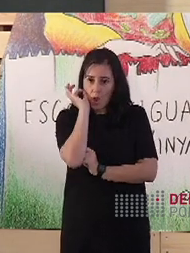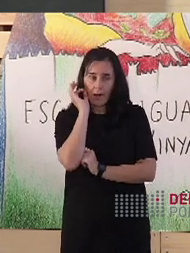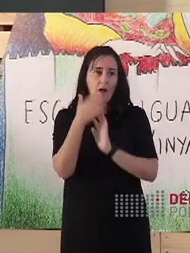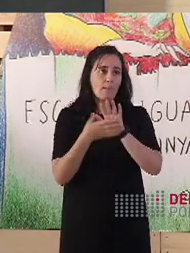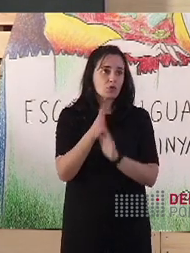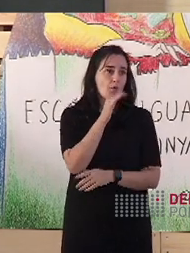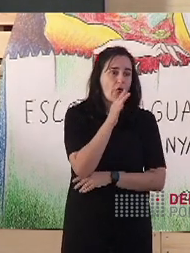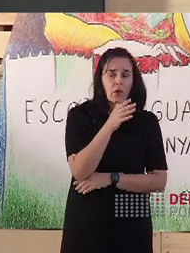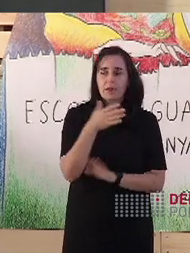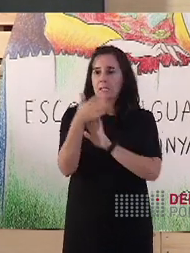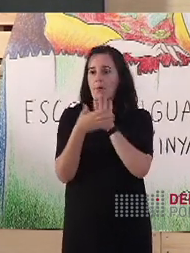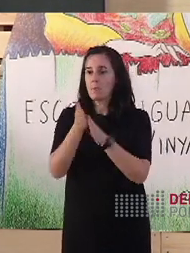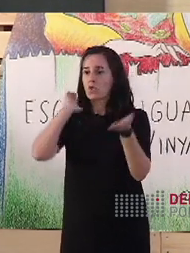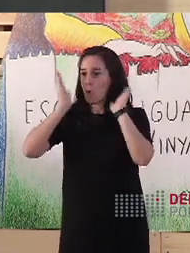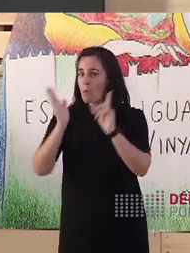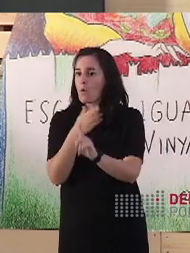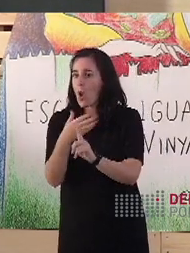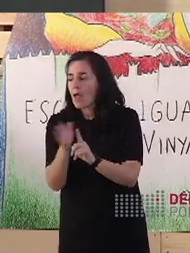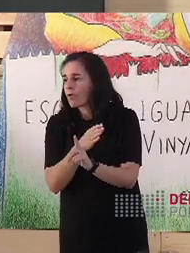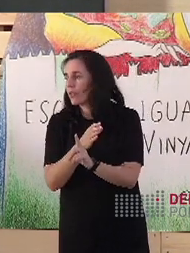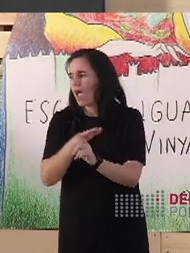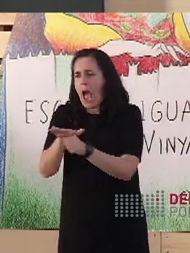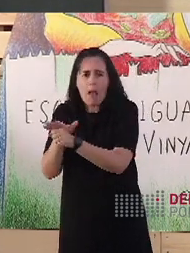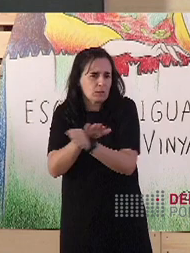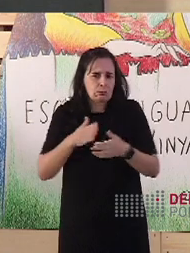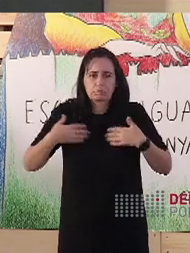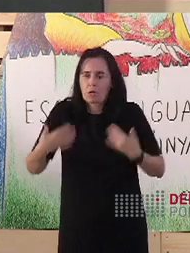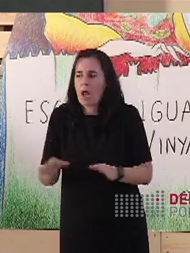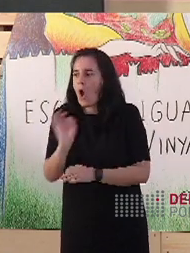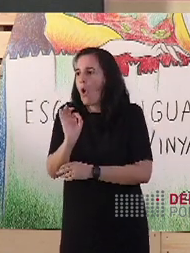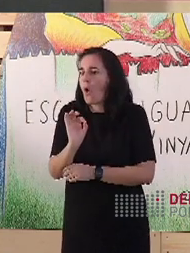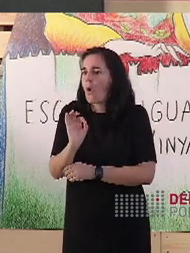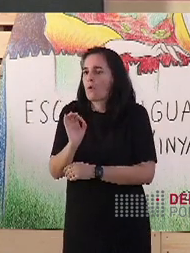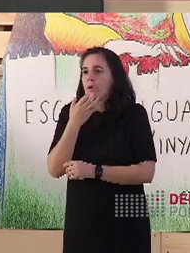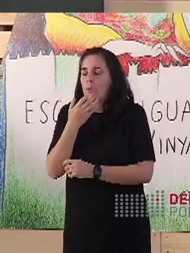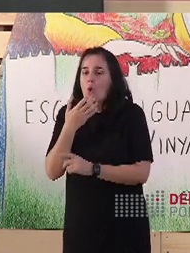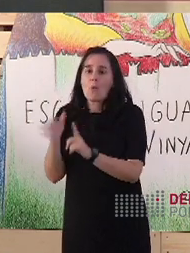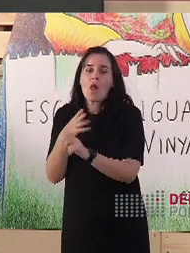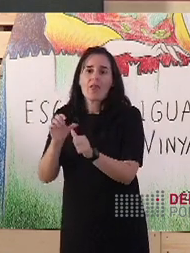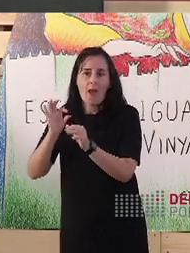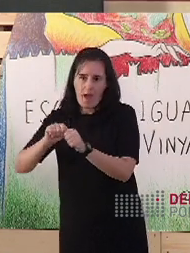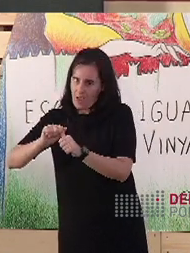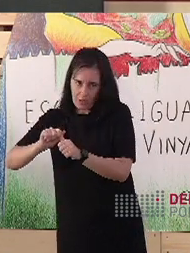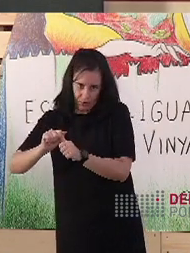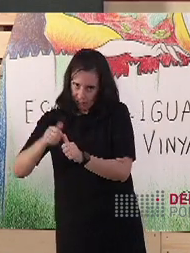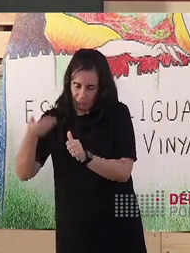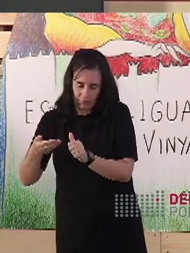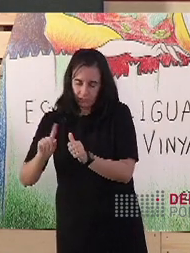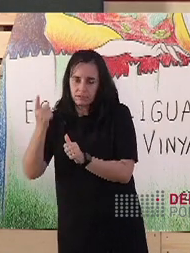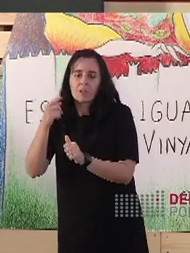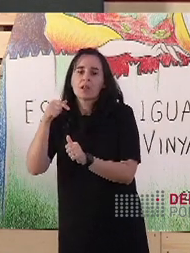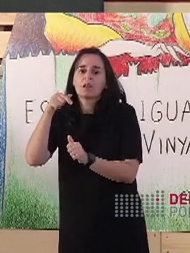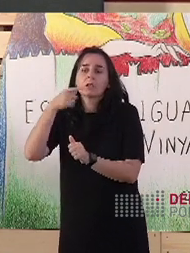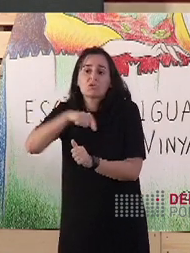de violencia en cualquier ámbito, cuando hablamos de violencia de género, por supuestísimo, siempre estamos